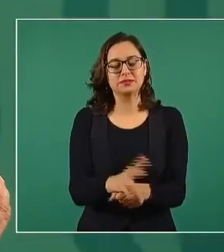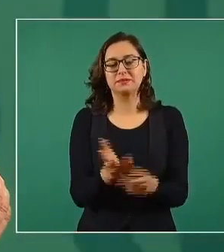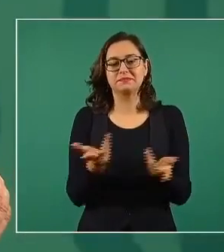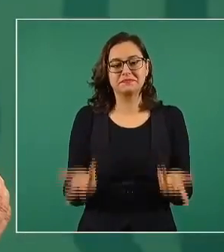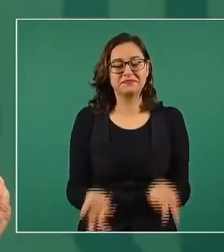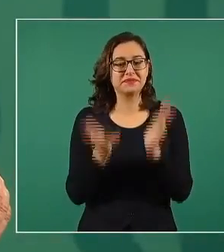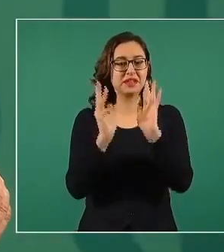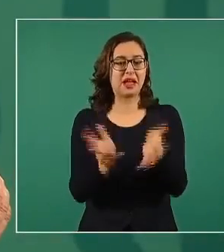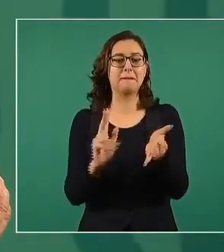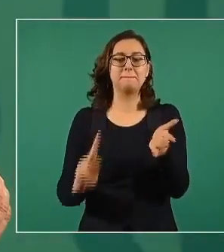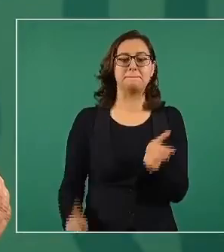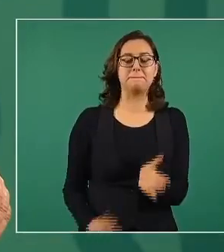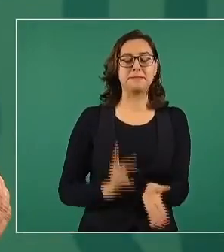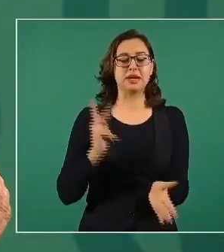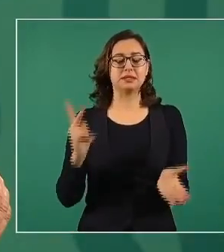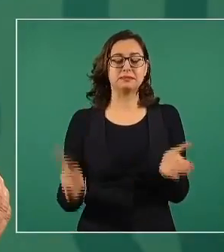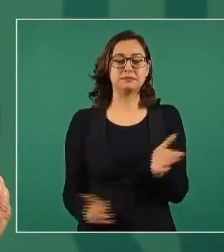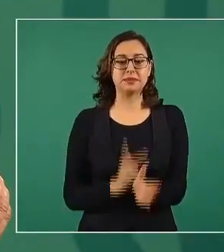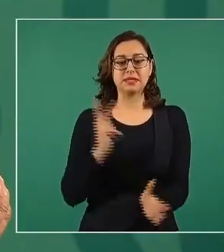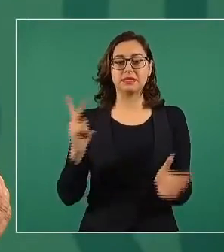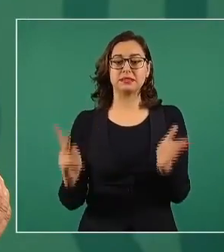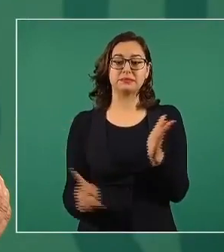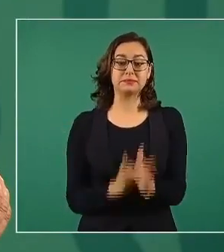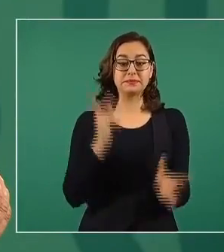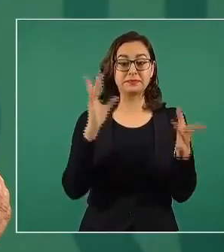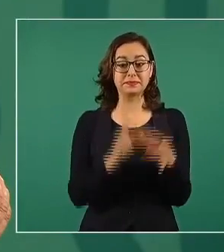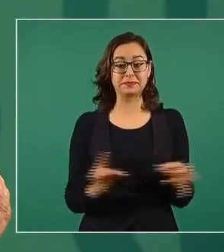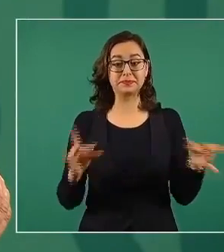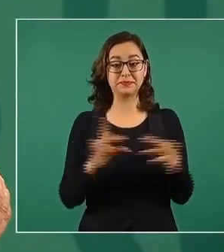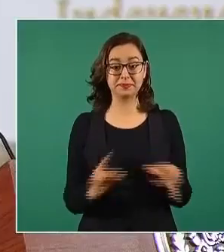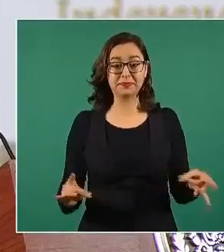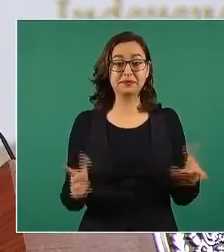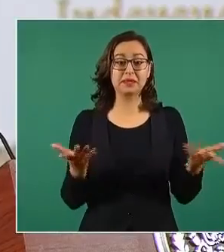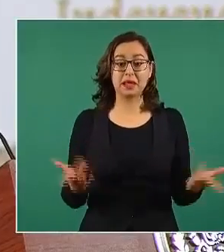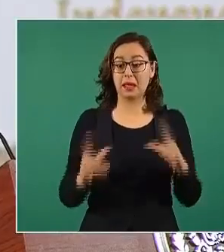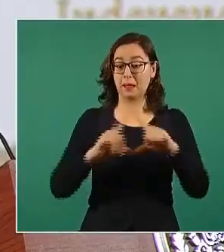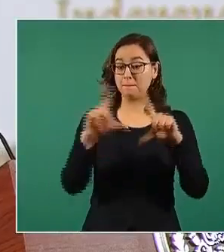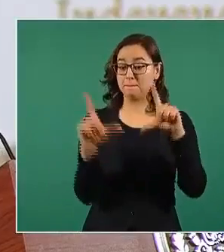muchas veces, México es de los pueblos